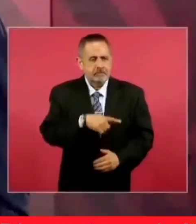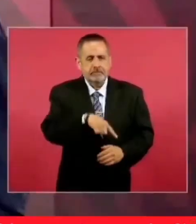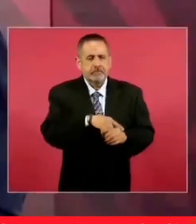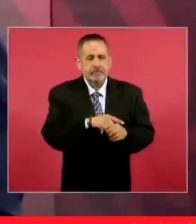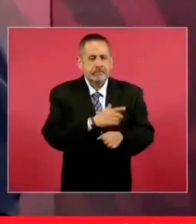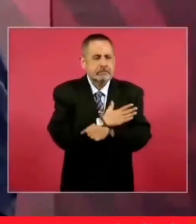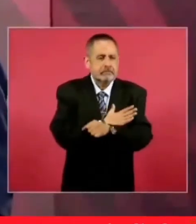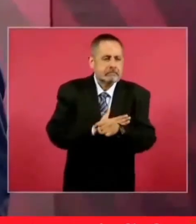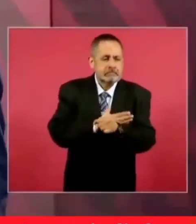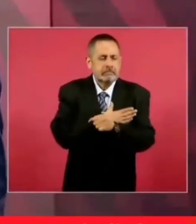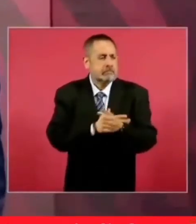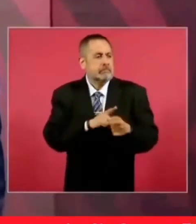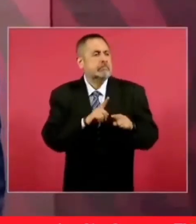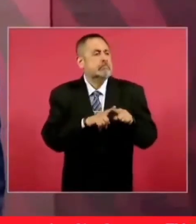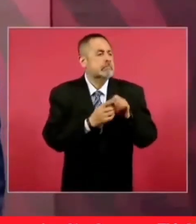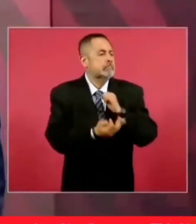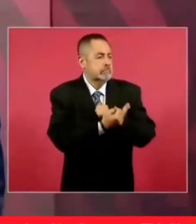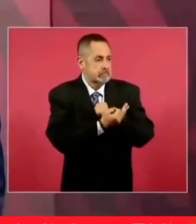acomodaticios.